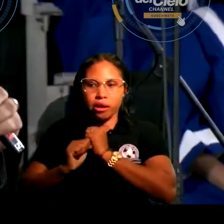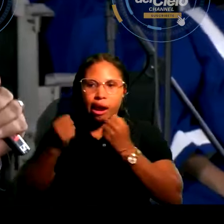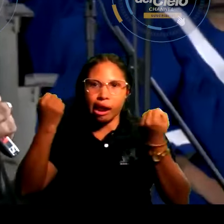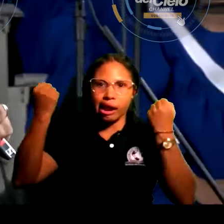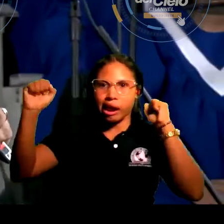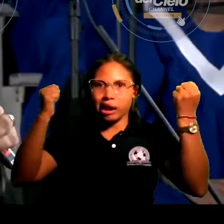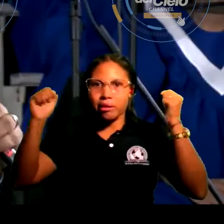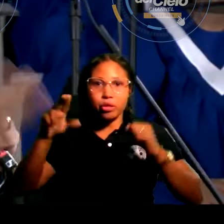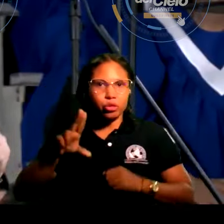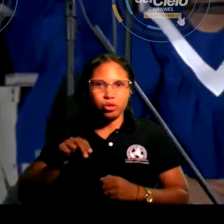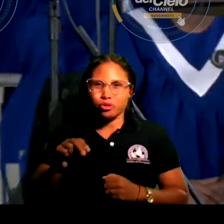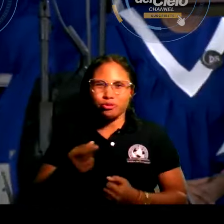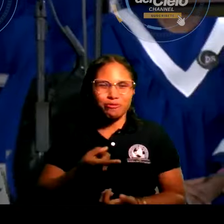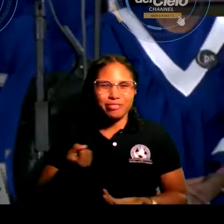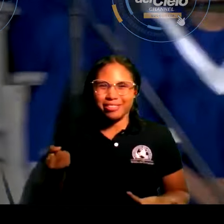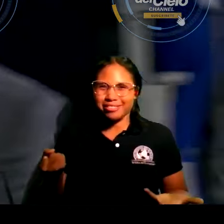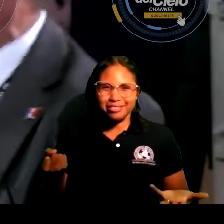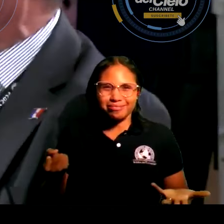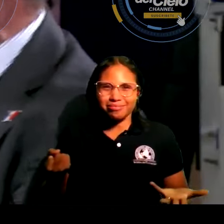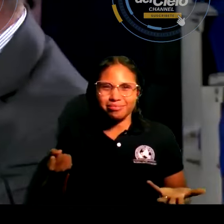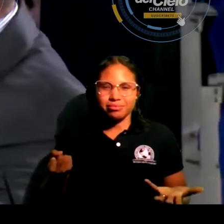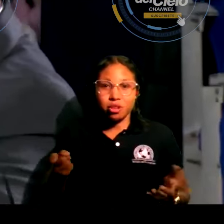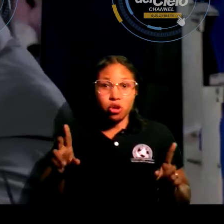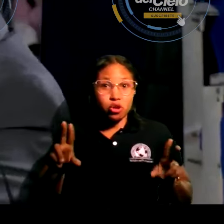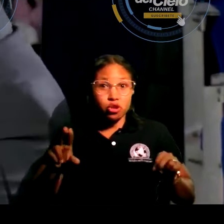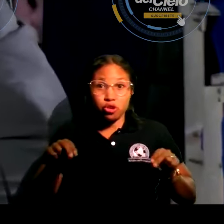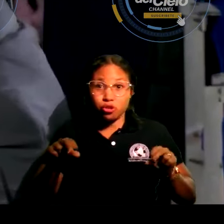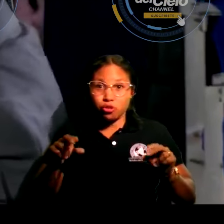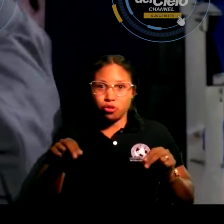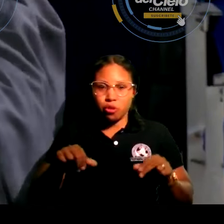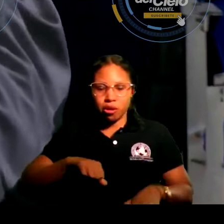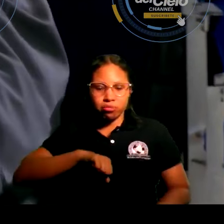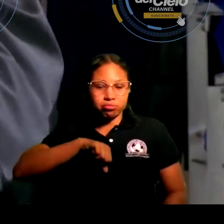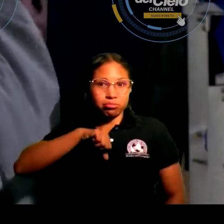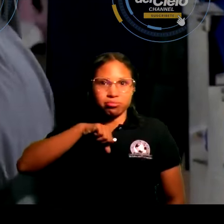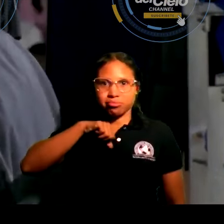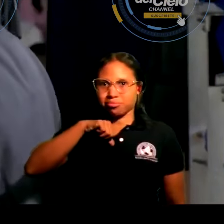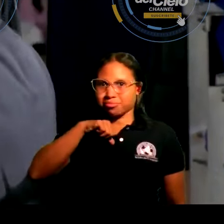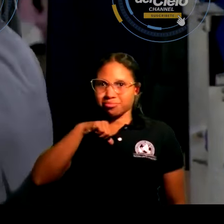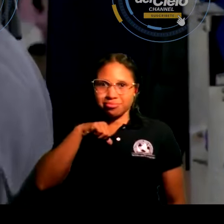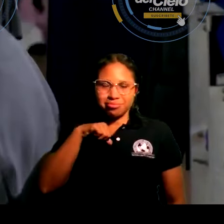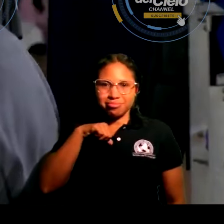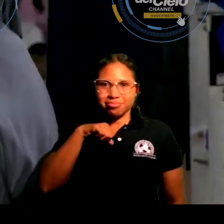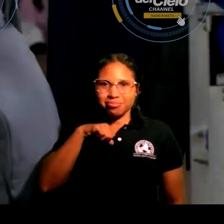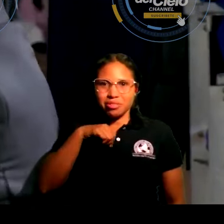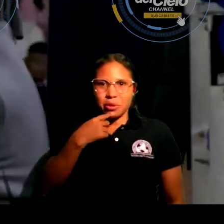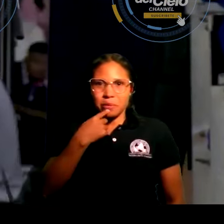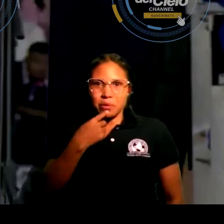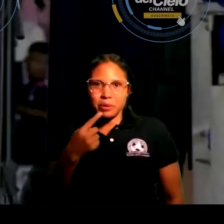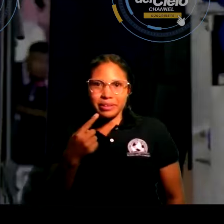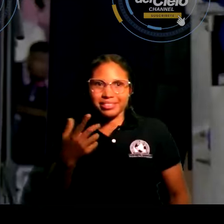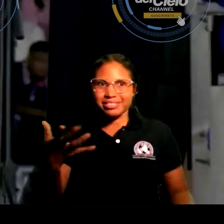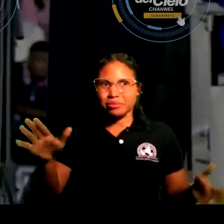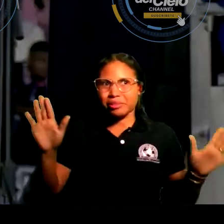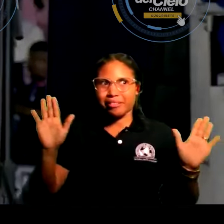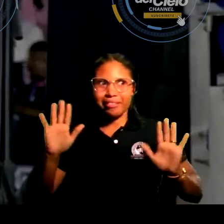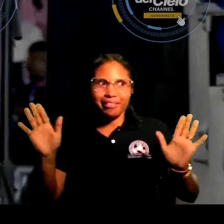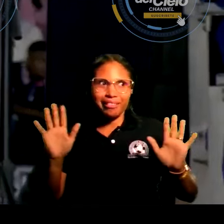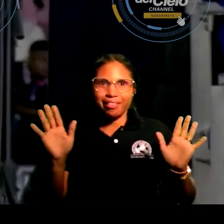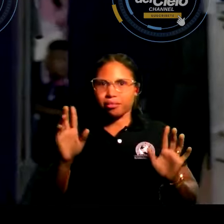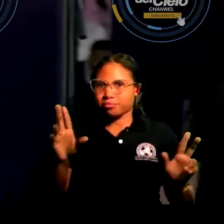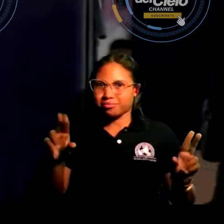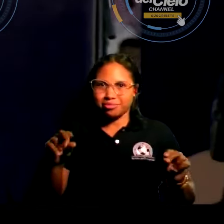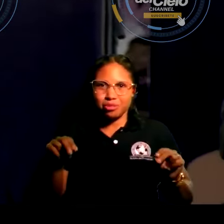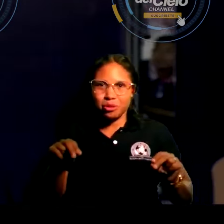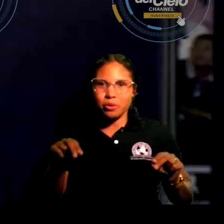hace falta. Y no es porque seamos creídos, o como dicen en Antioquia, salameros. No, es que